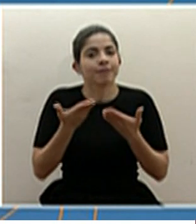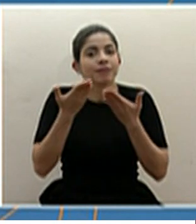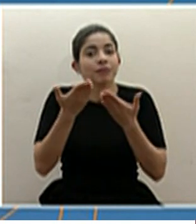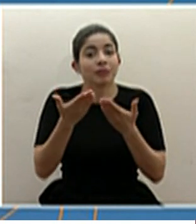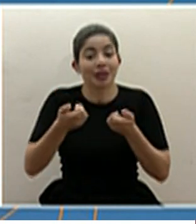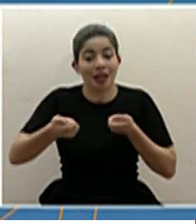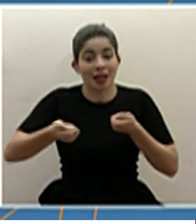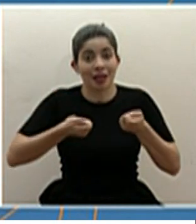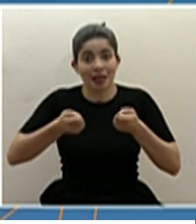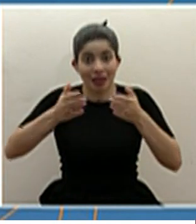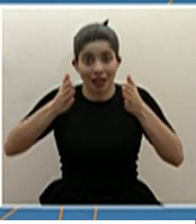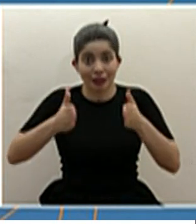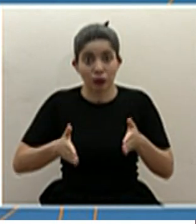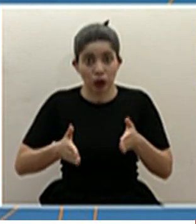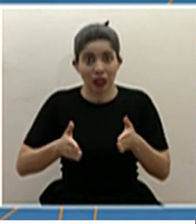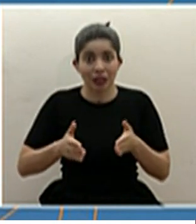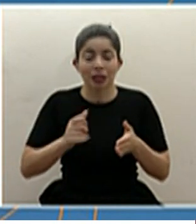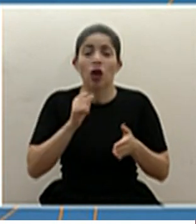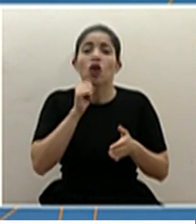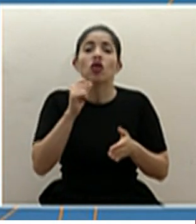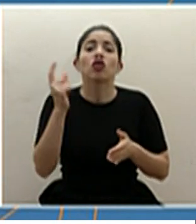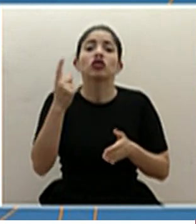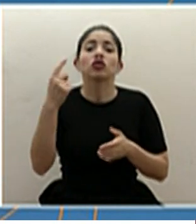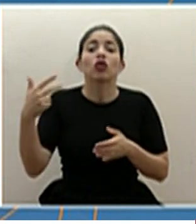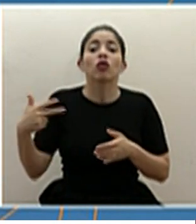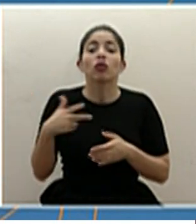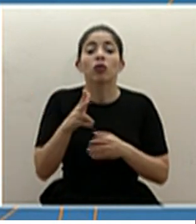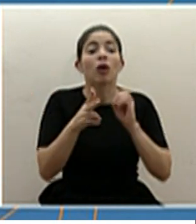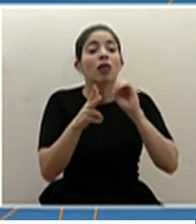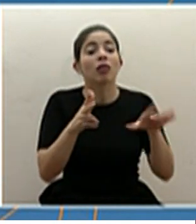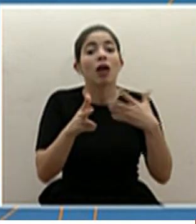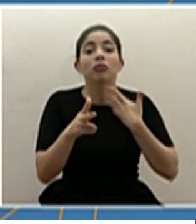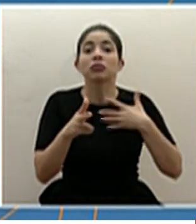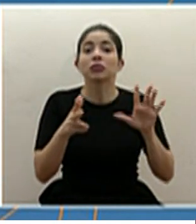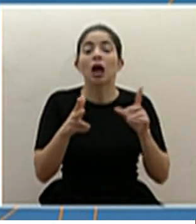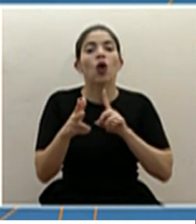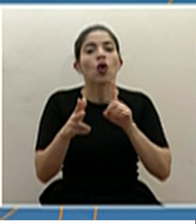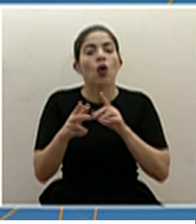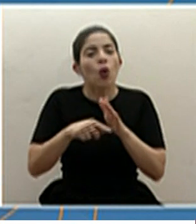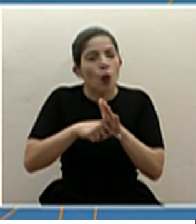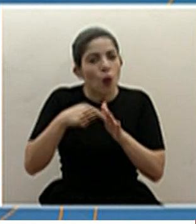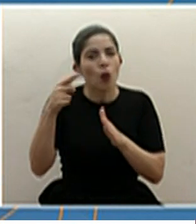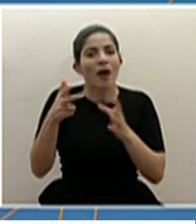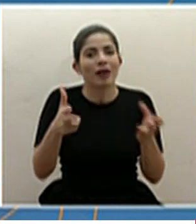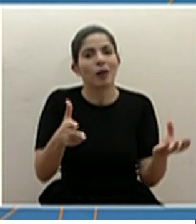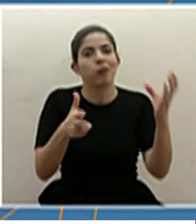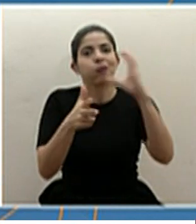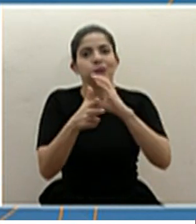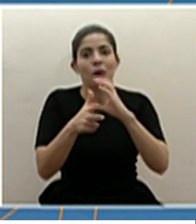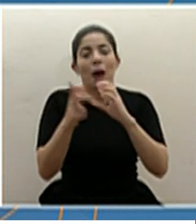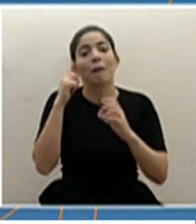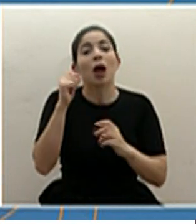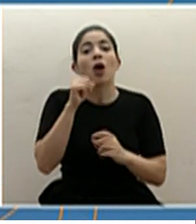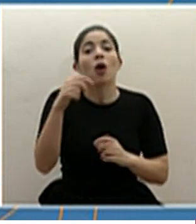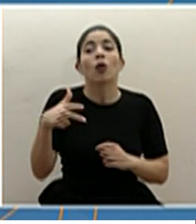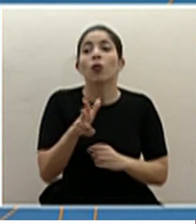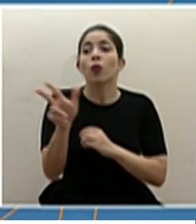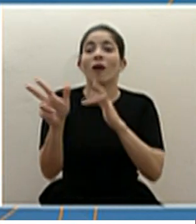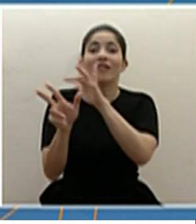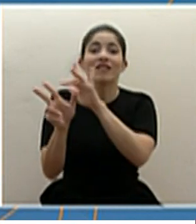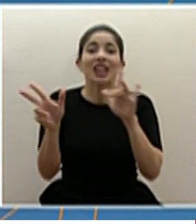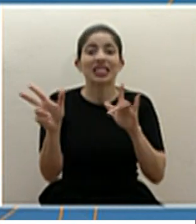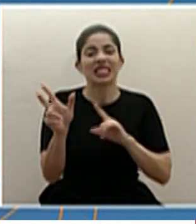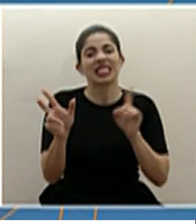los transportistas no solo deban dejar la carga, sino también puedan cargar para no regresar vacíos.